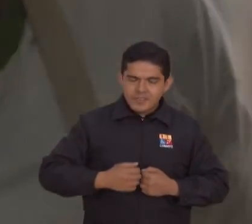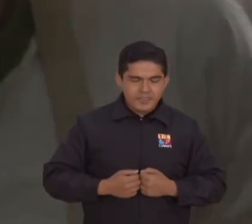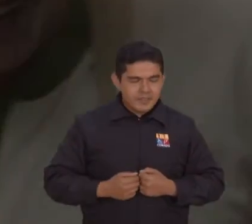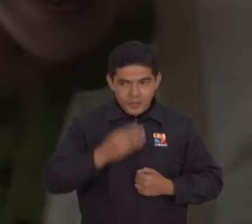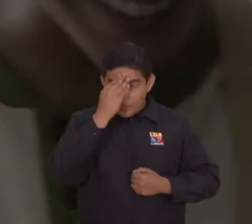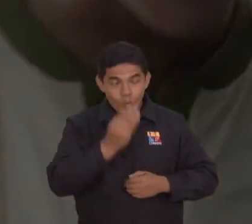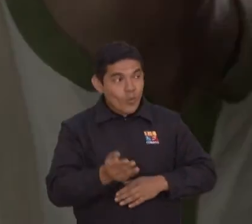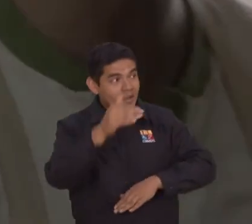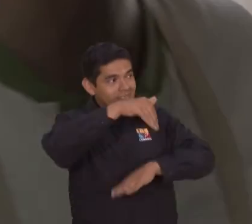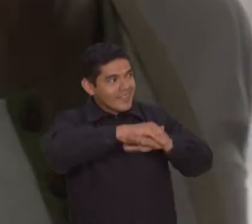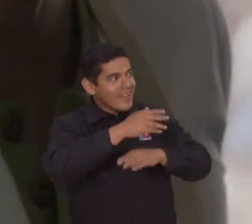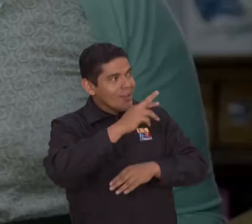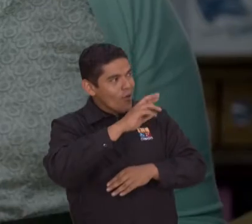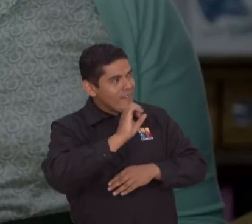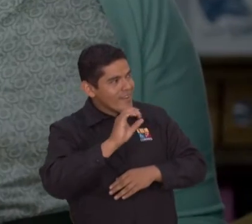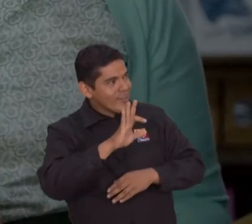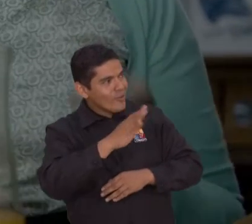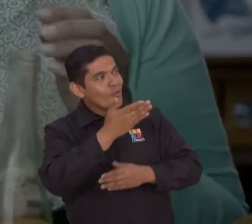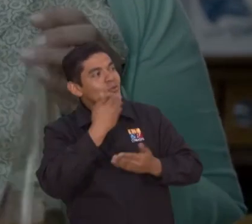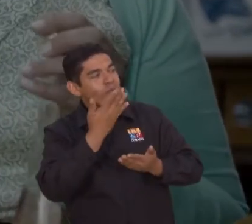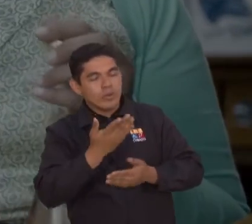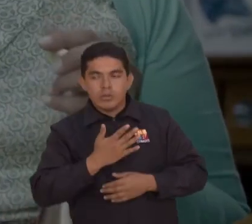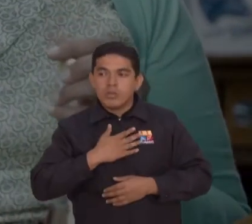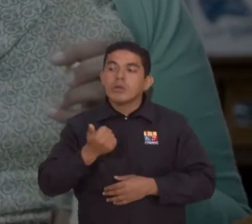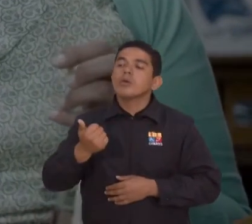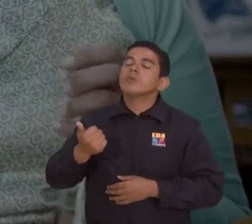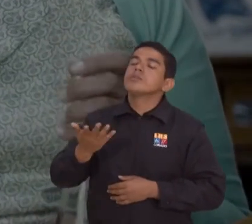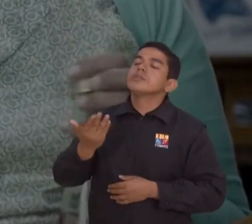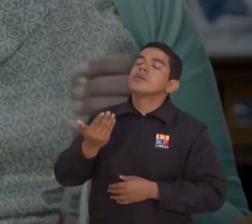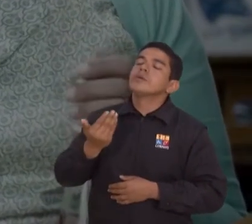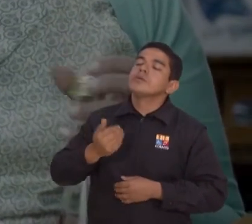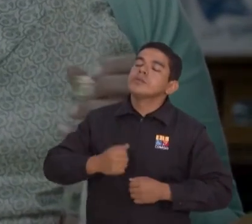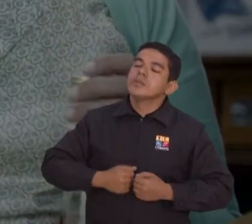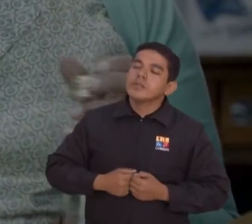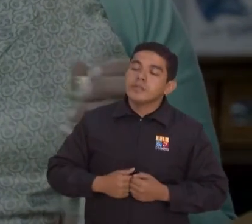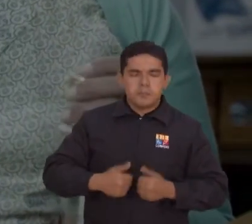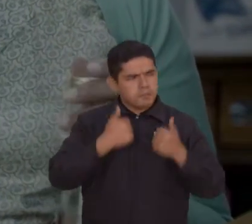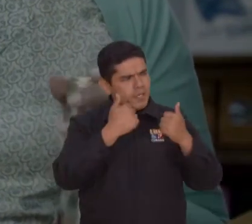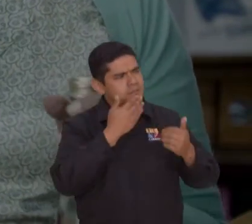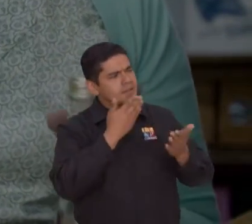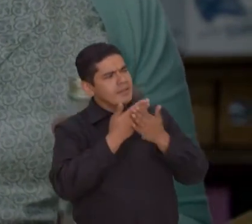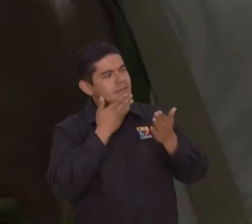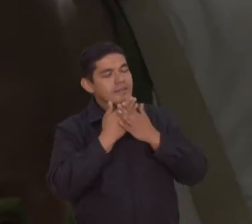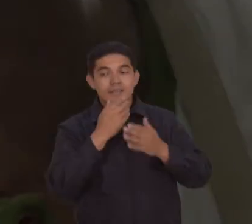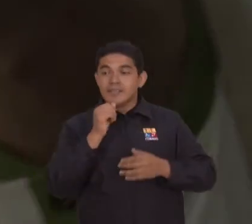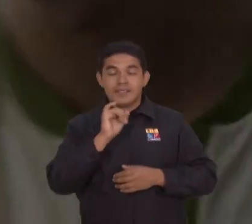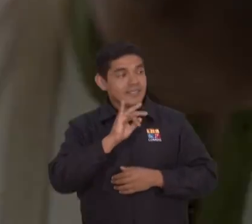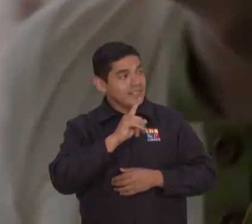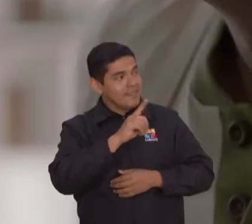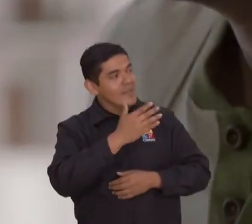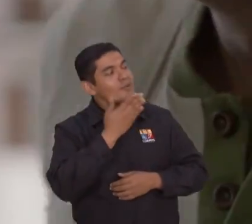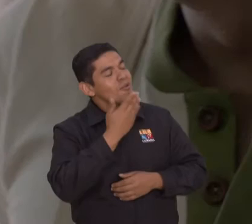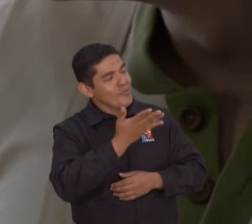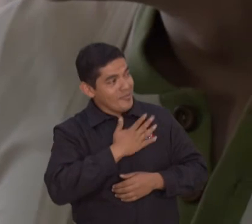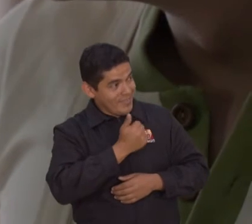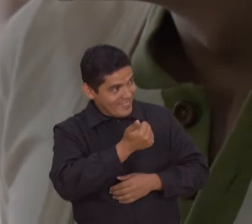Buenas tardes, don Roberto. ¿Cómo está? ¿Cómo está, Manolito? ¿Cómo está? Bien, bien, gracias. Doña Silvia, ¿cómo